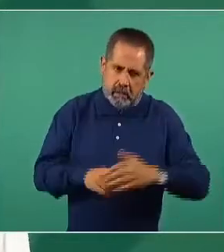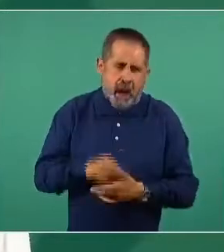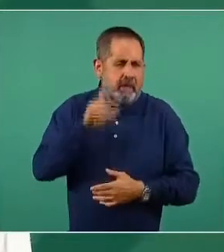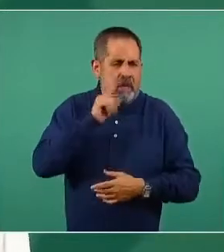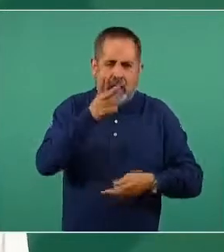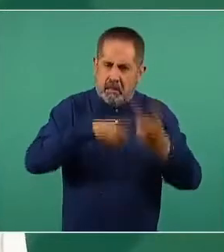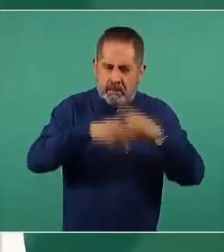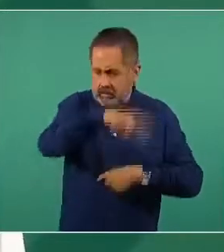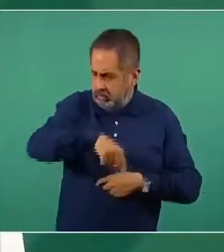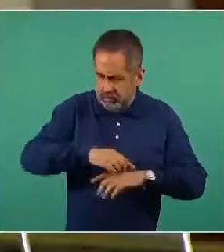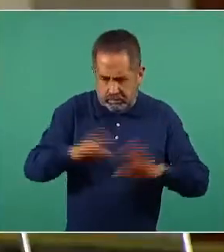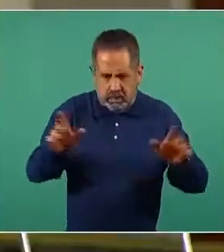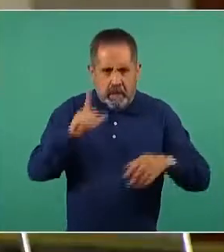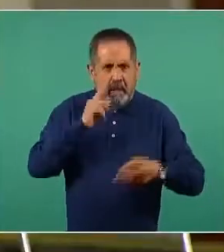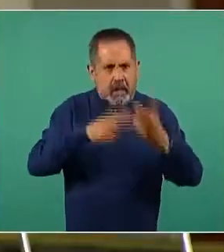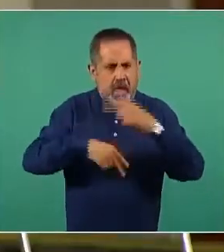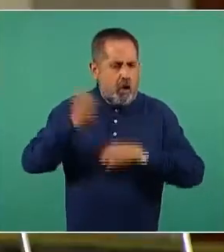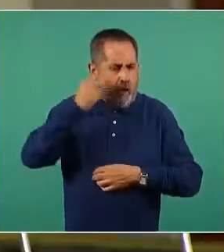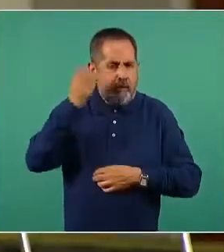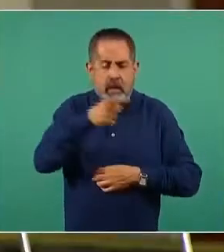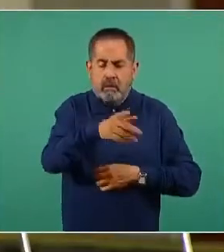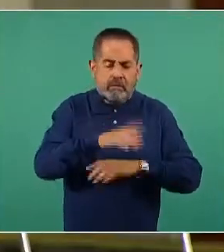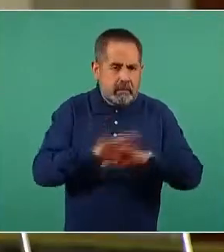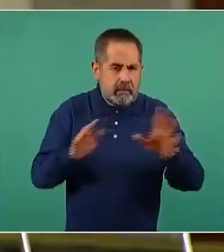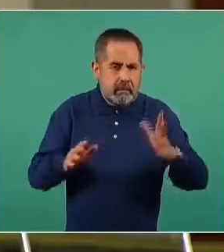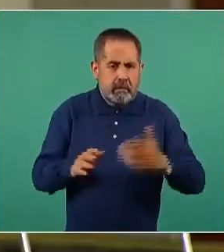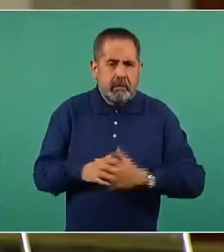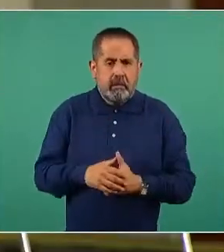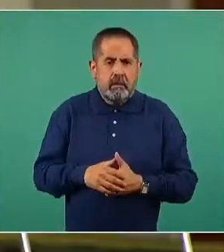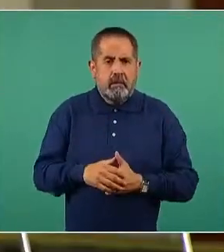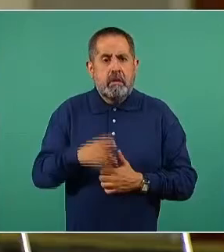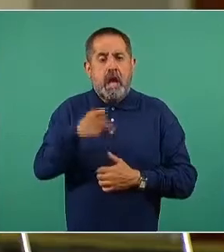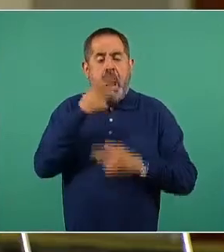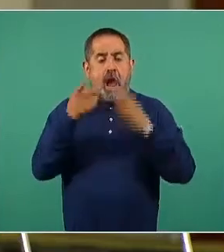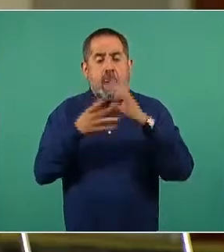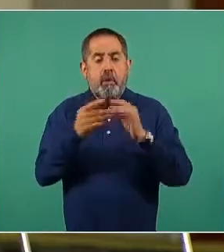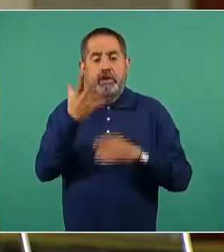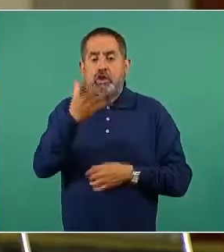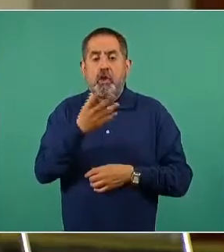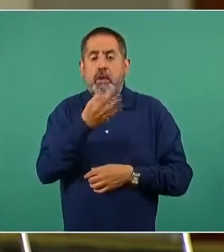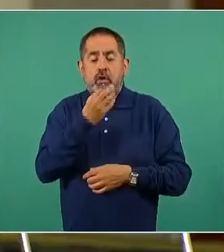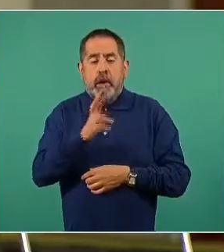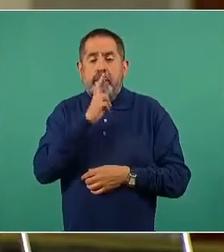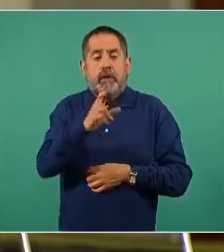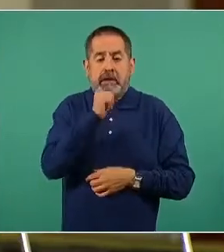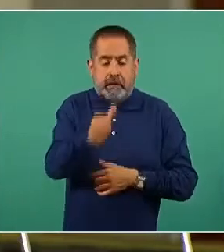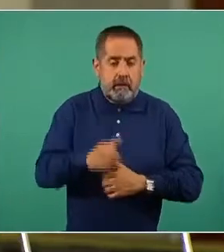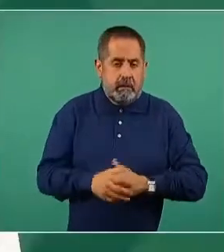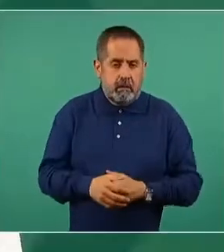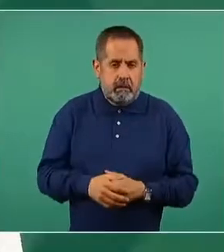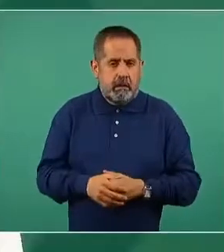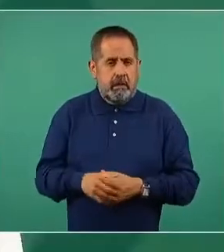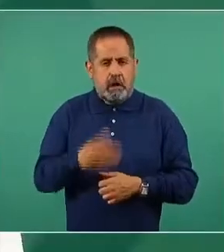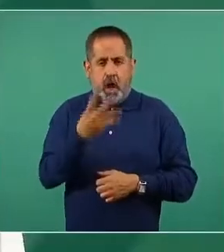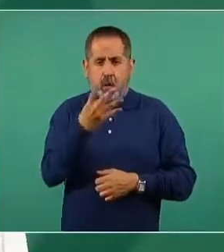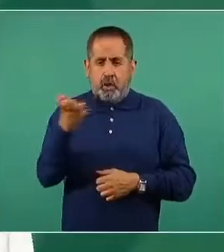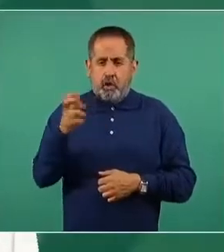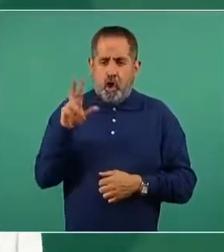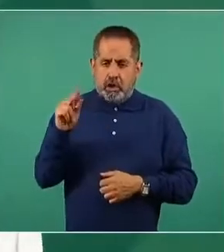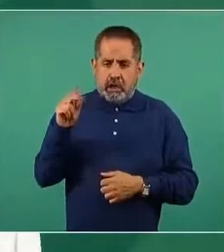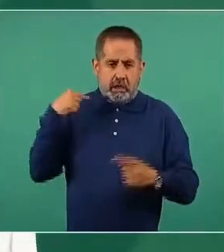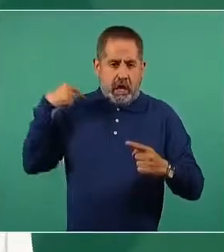venir mañana, ¿eh? Mañana también damos conferencia. Llevamos es que habló más de 5 minutos y no 480. contestó nada. Espérenme, llevamos